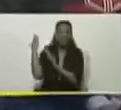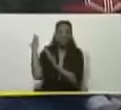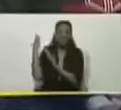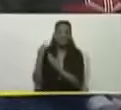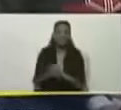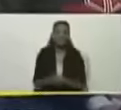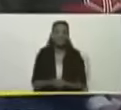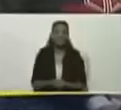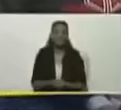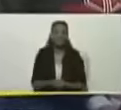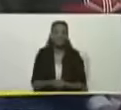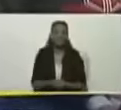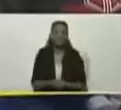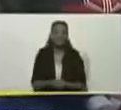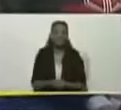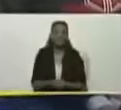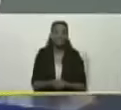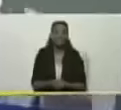Sé